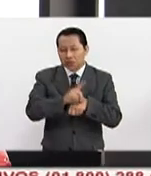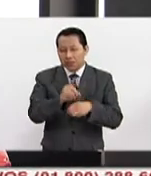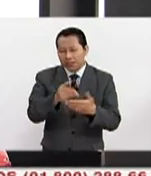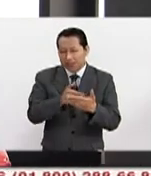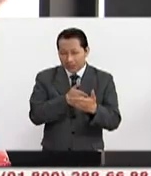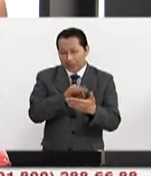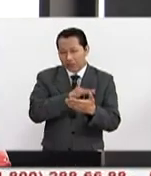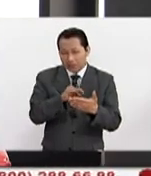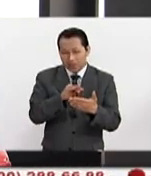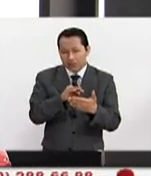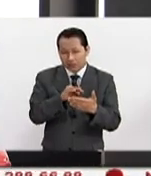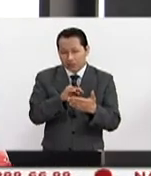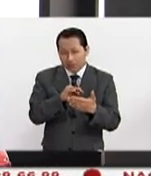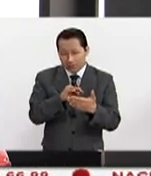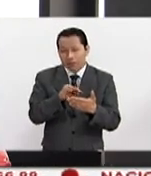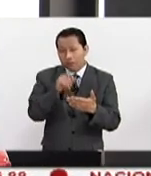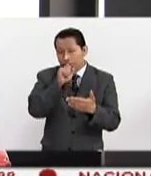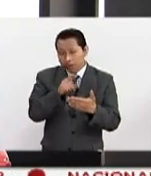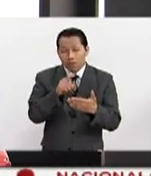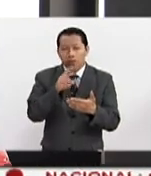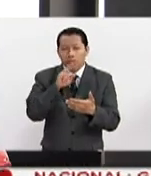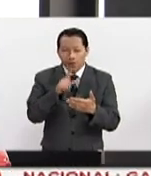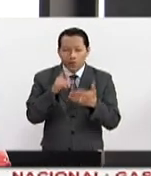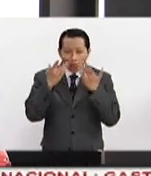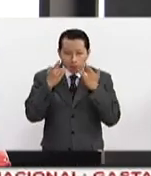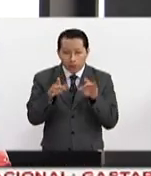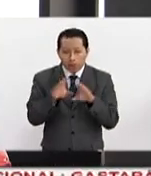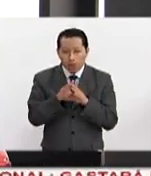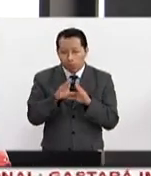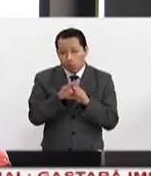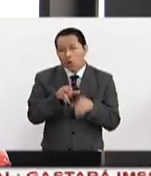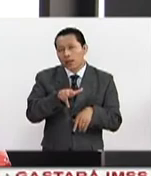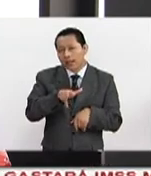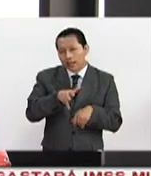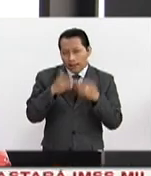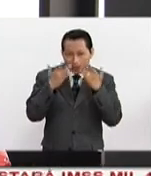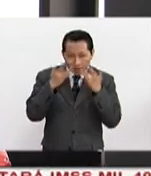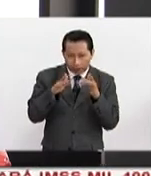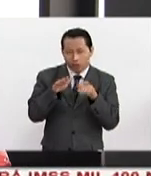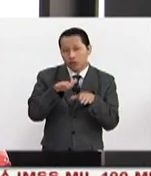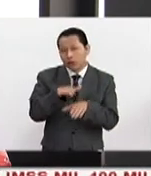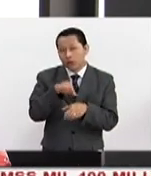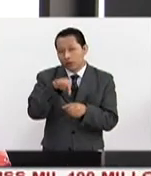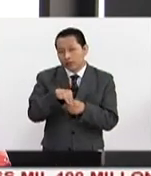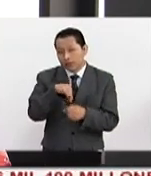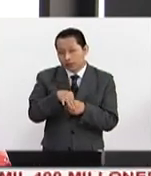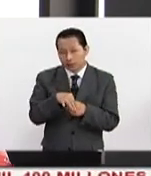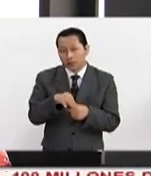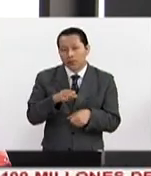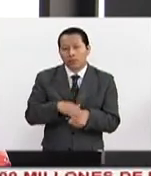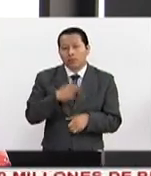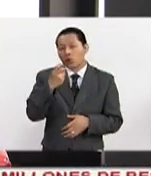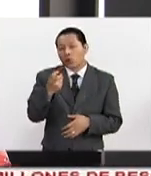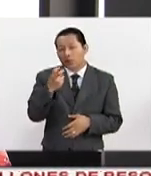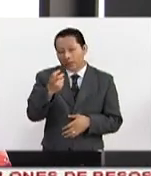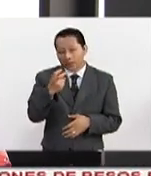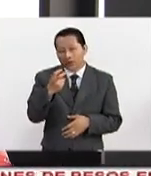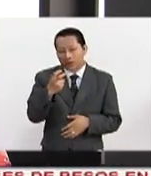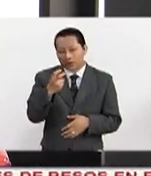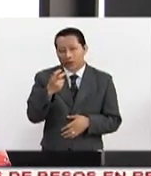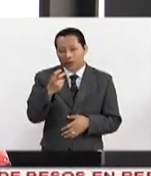sea, echaran marcha atrás los catalanes respecto al referéndum. Y por eso